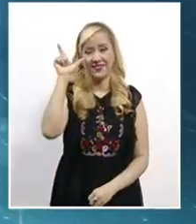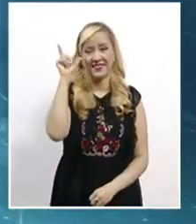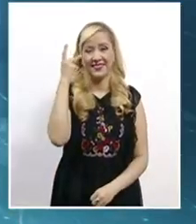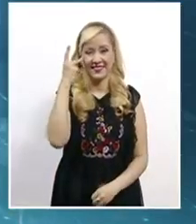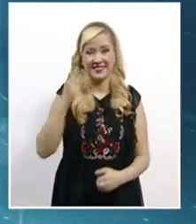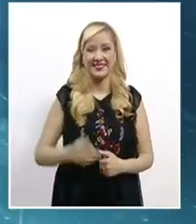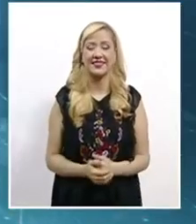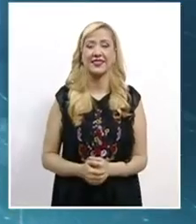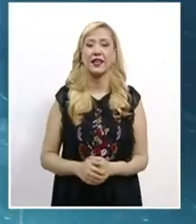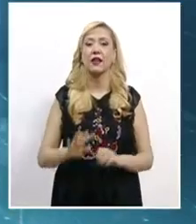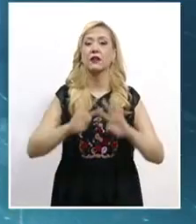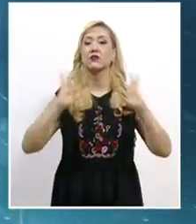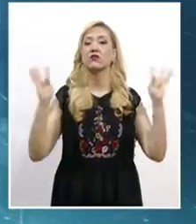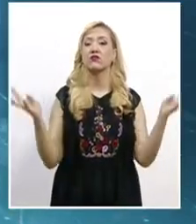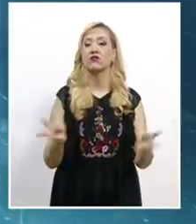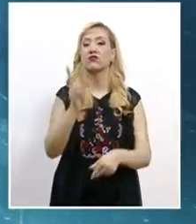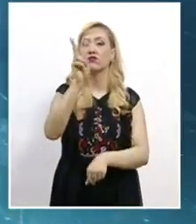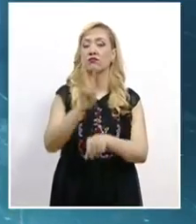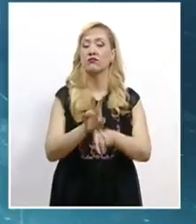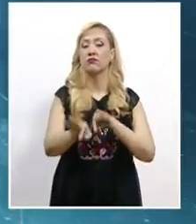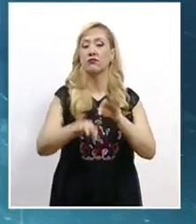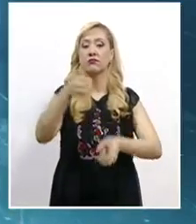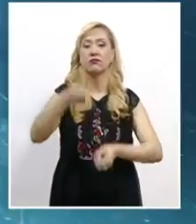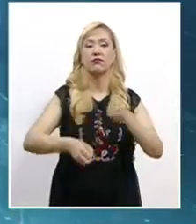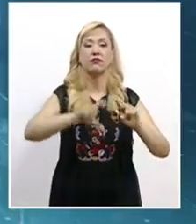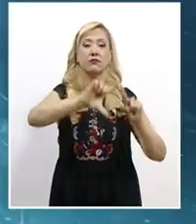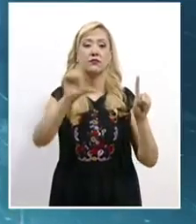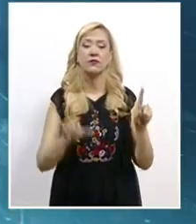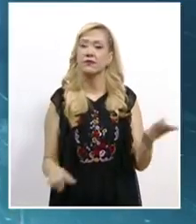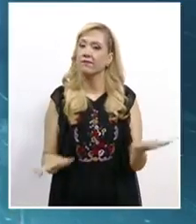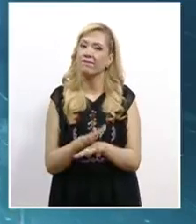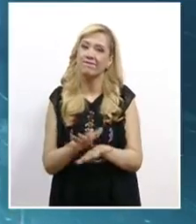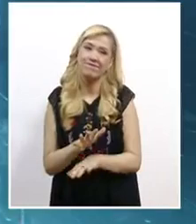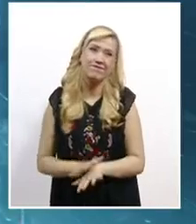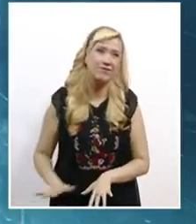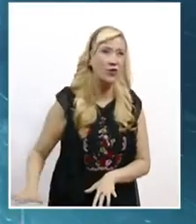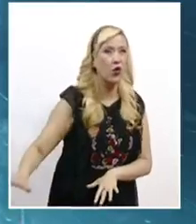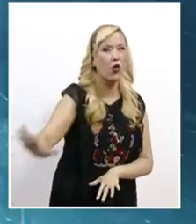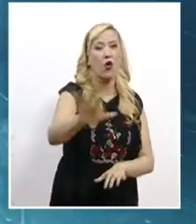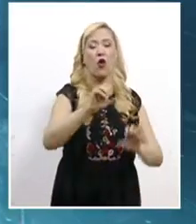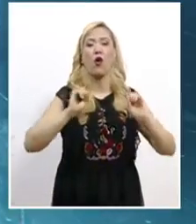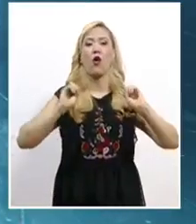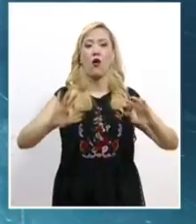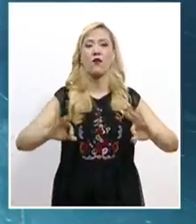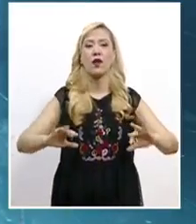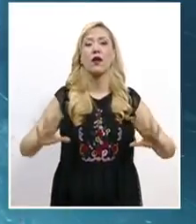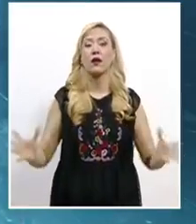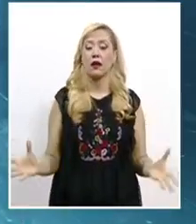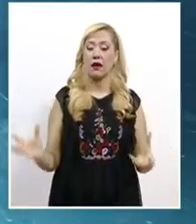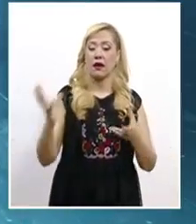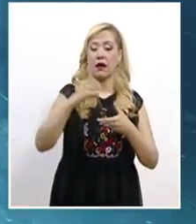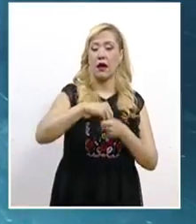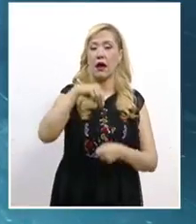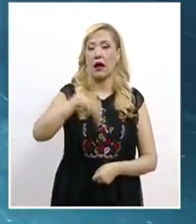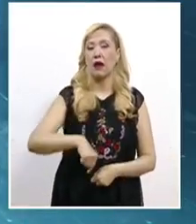El Consejo de la Judicatura Federal reestructura las áreas administrativas que dependen de la Secretaría General.